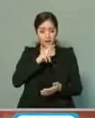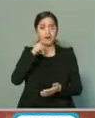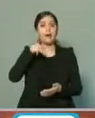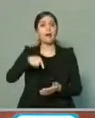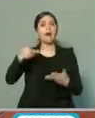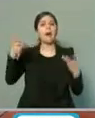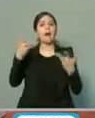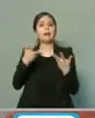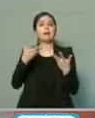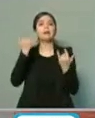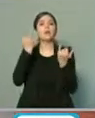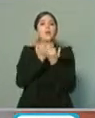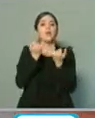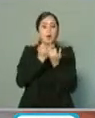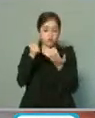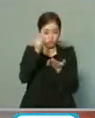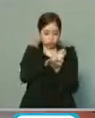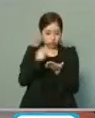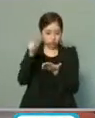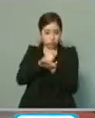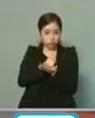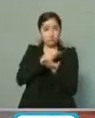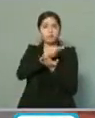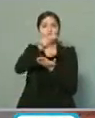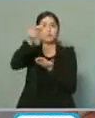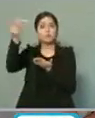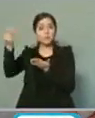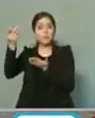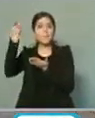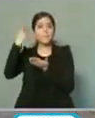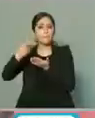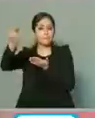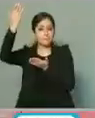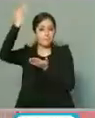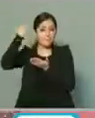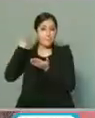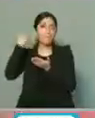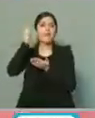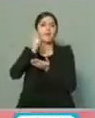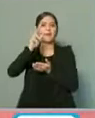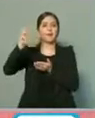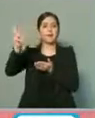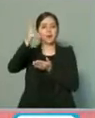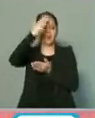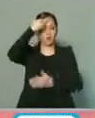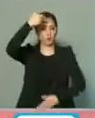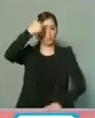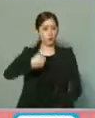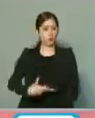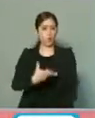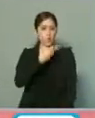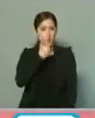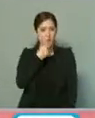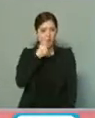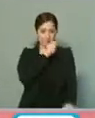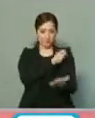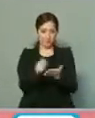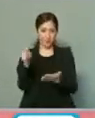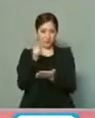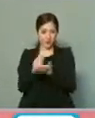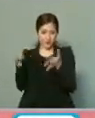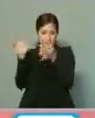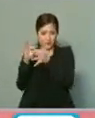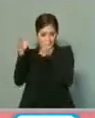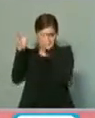a occidentalizarlos, y además también había una tendencia bastante machista en los textos originales. Y bueno, en